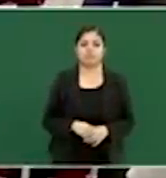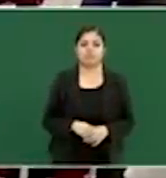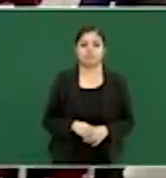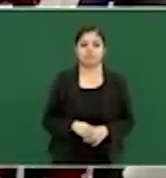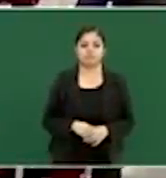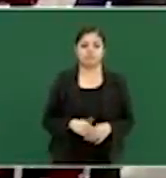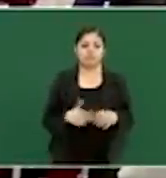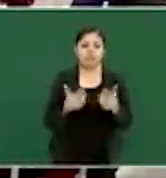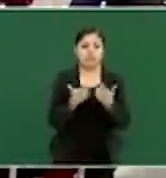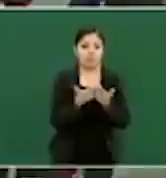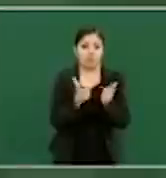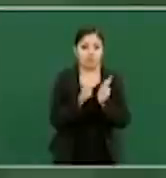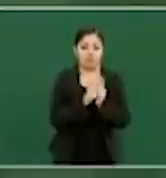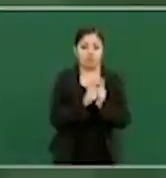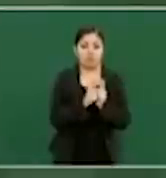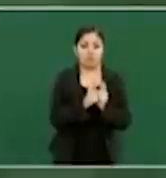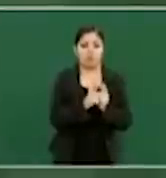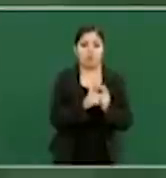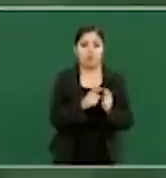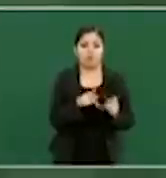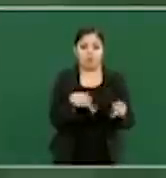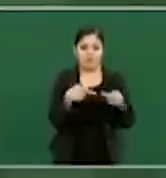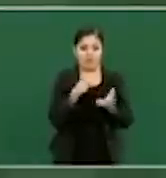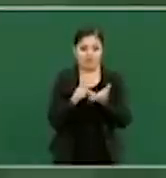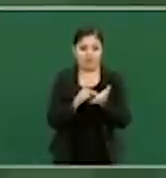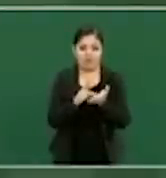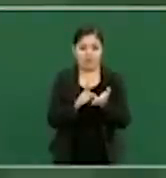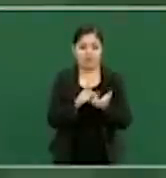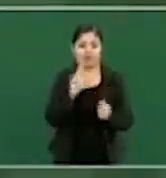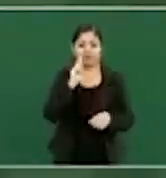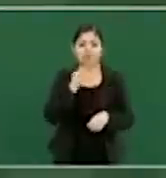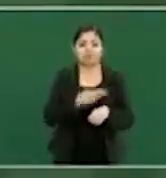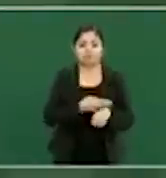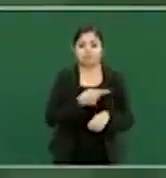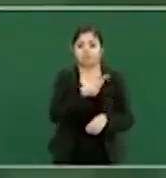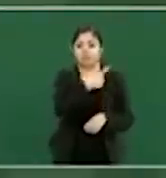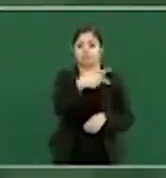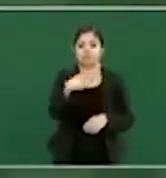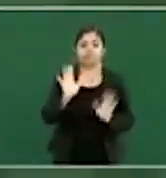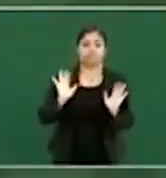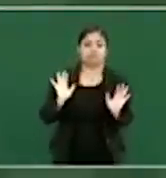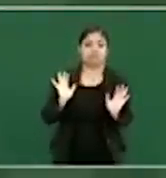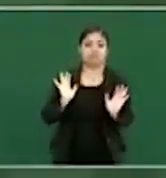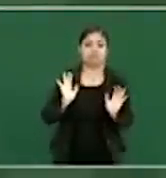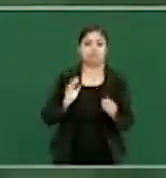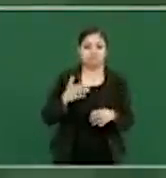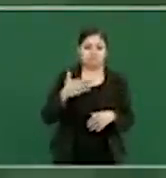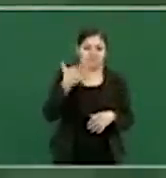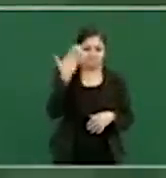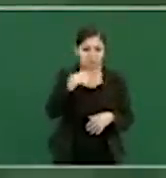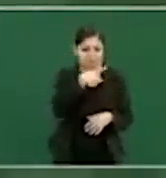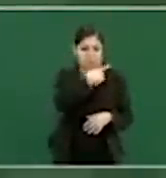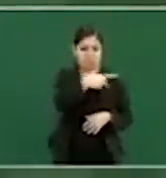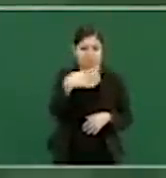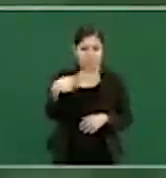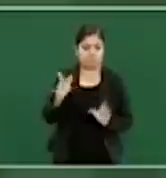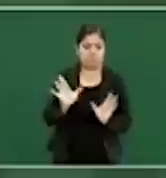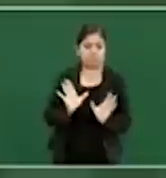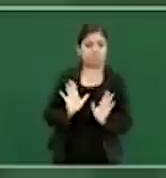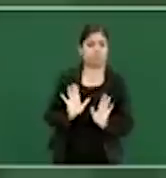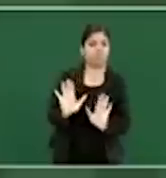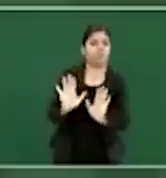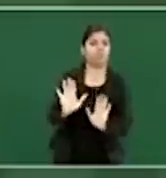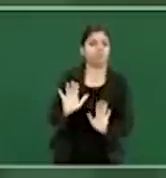las bandas o todos los homicidios que son entre las mismas bandas.